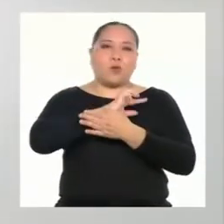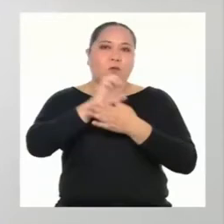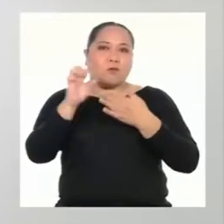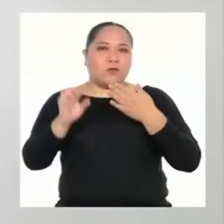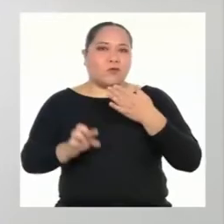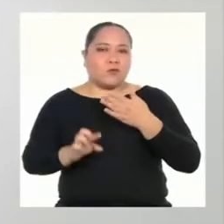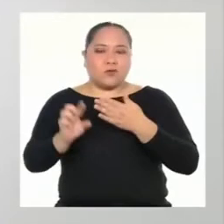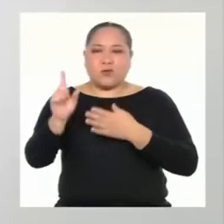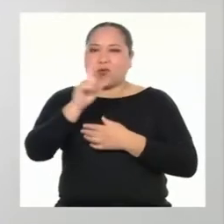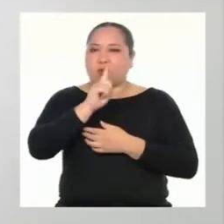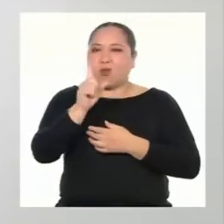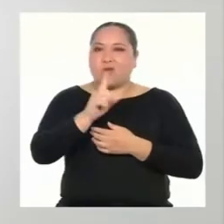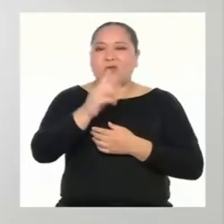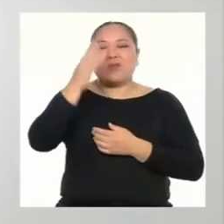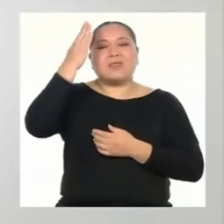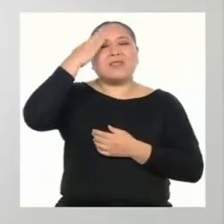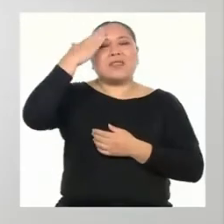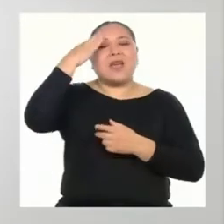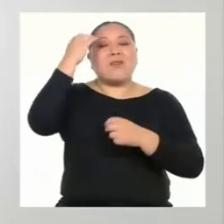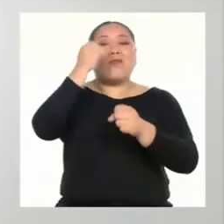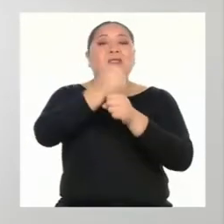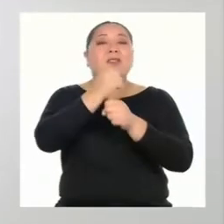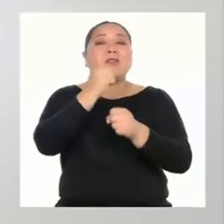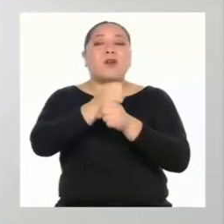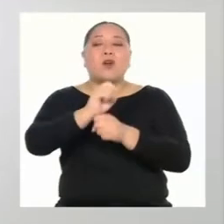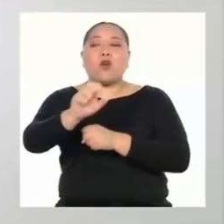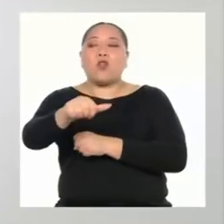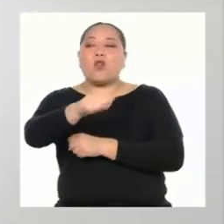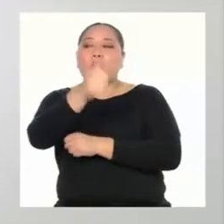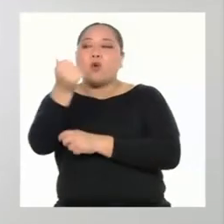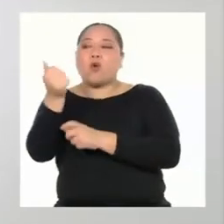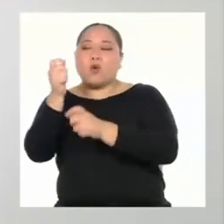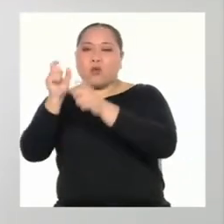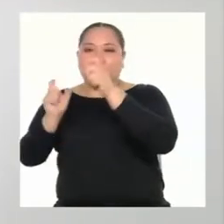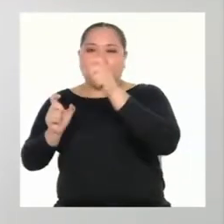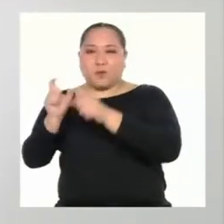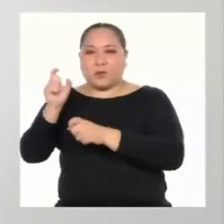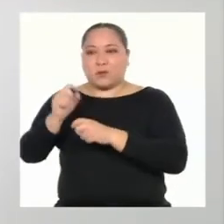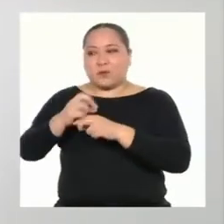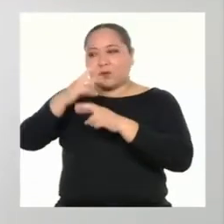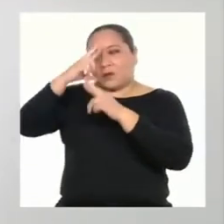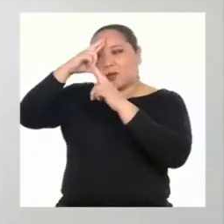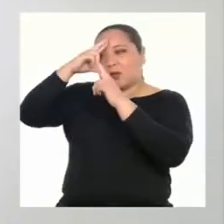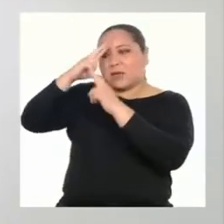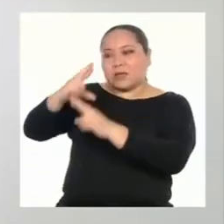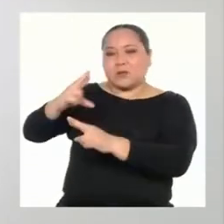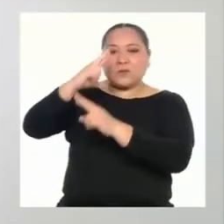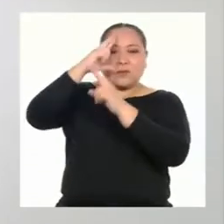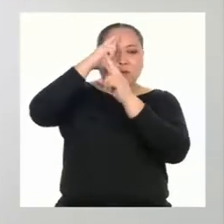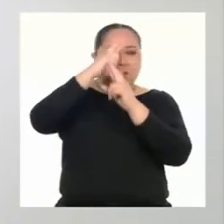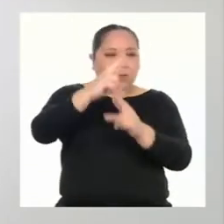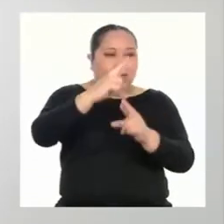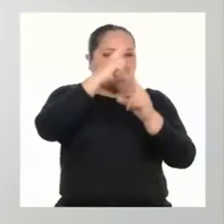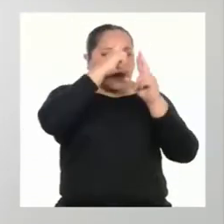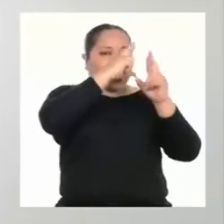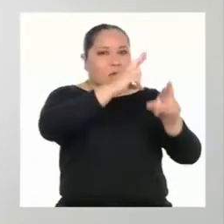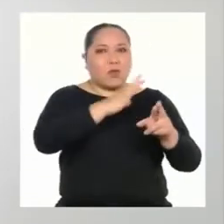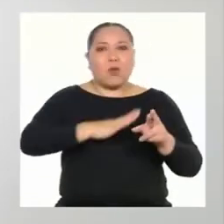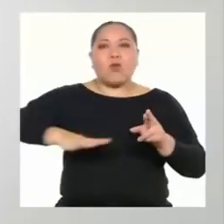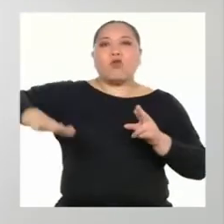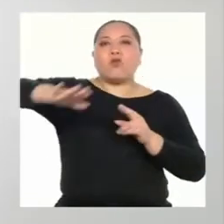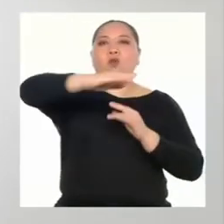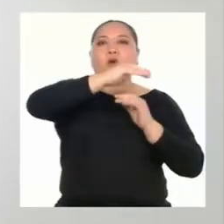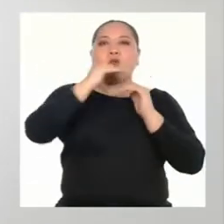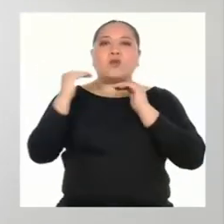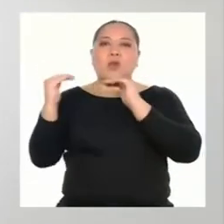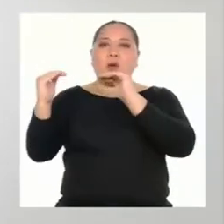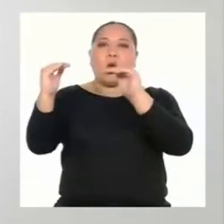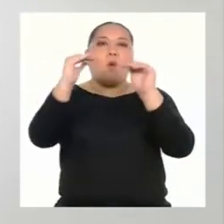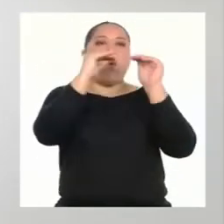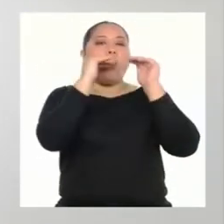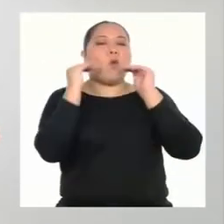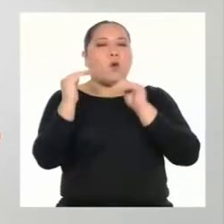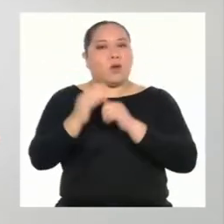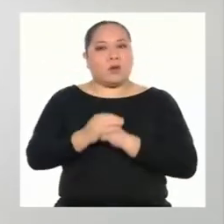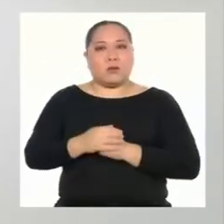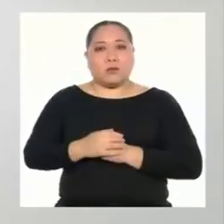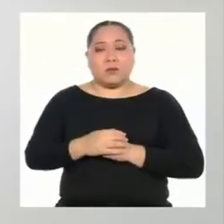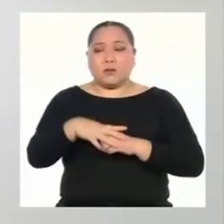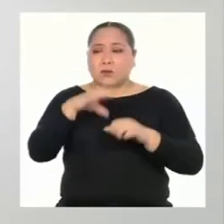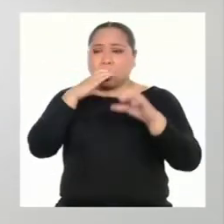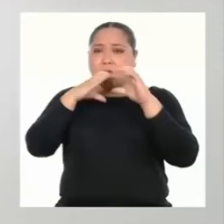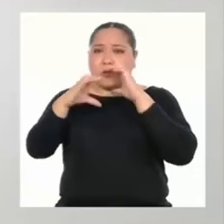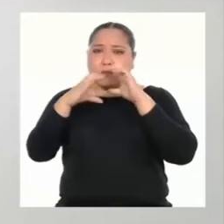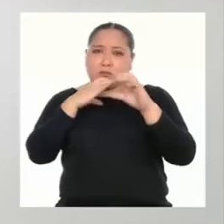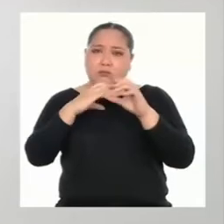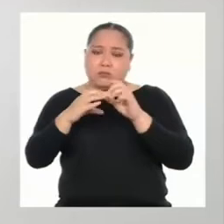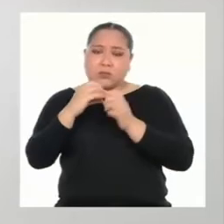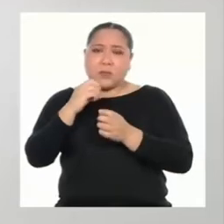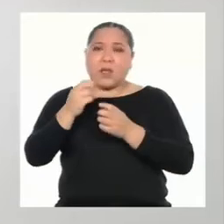todo es quien sabe trabajar con otras personas, respetando a todos y todas por igual,